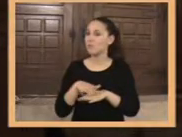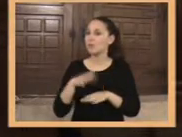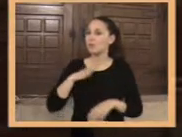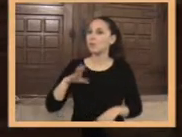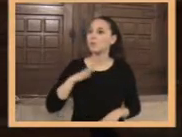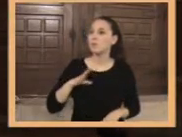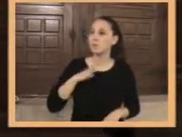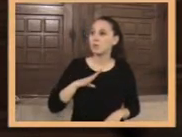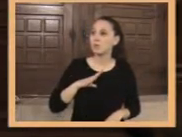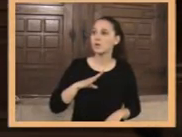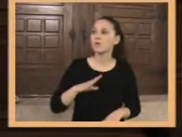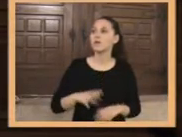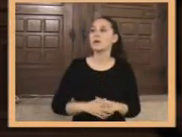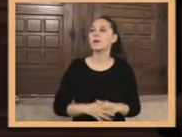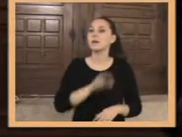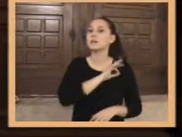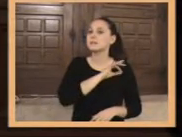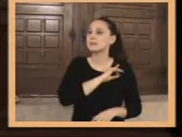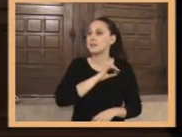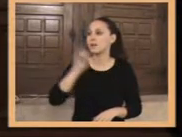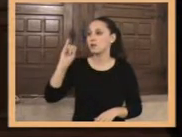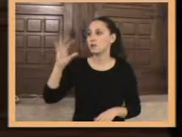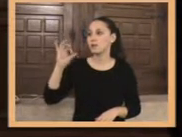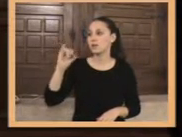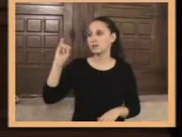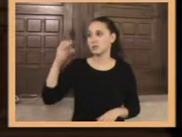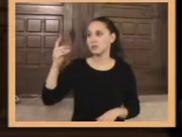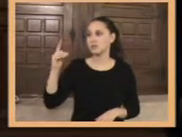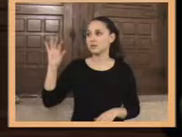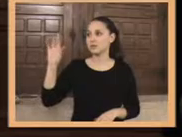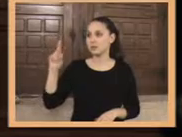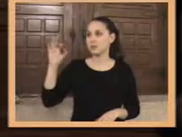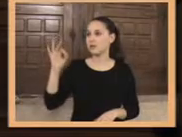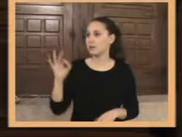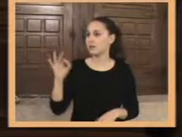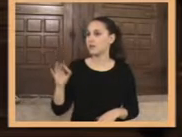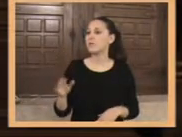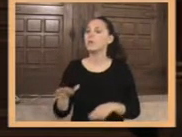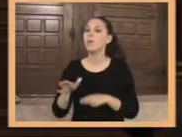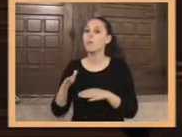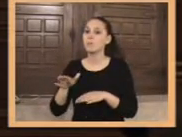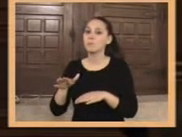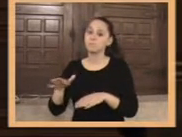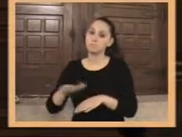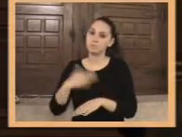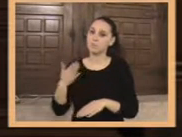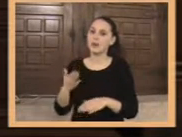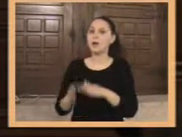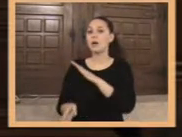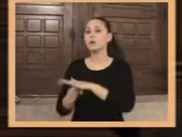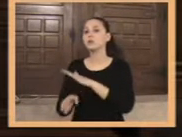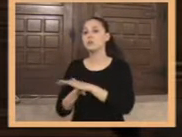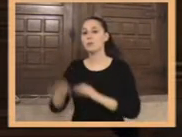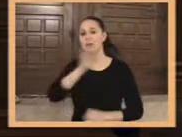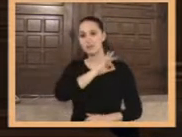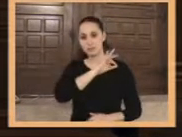dirija no a Isidro, sino al señor Rodríguez o al señor concejal, si lo vale, tiene a bien, simplemente por mantener pues el tratamiento que se ha tratado en este